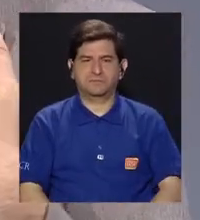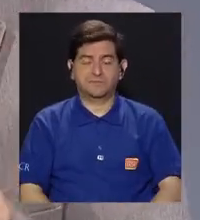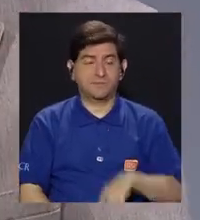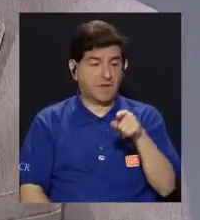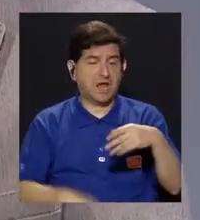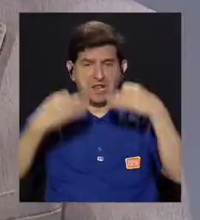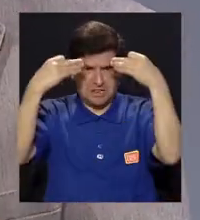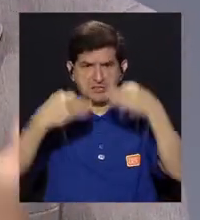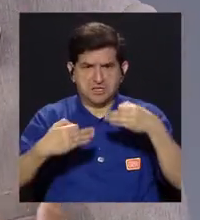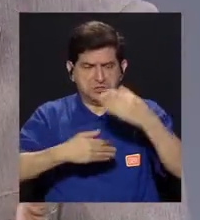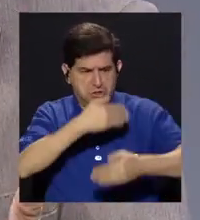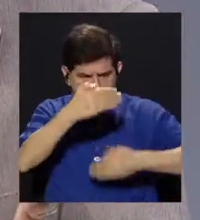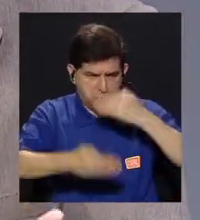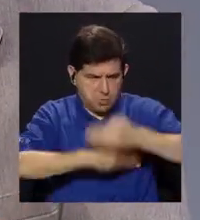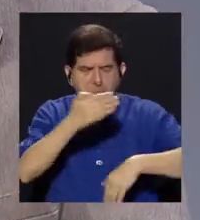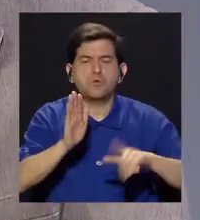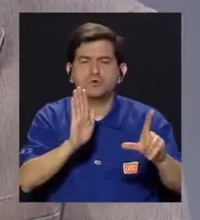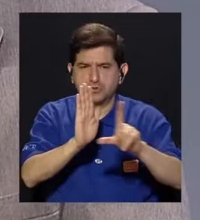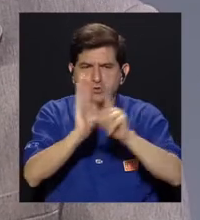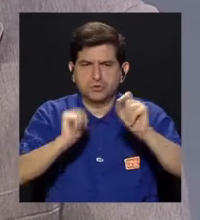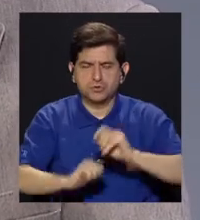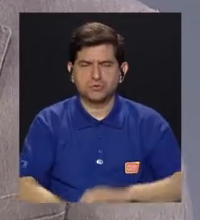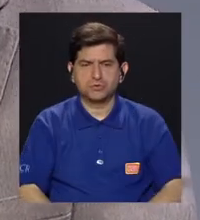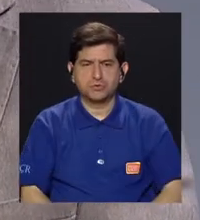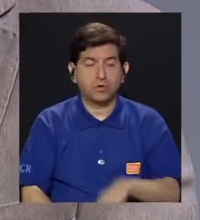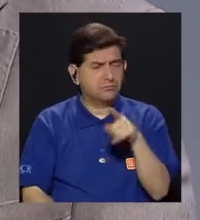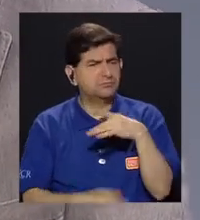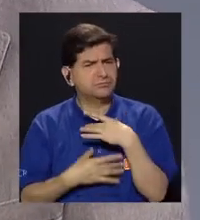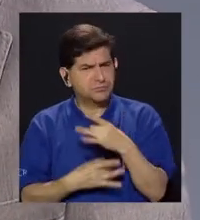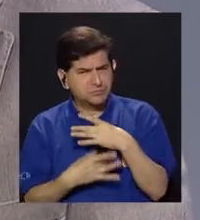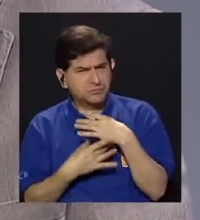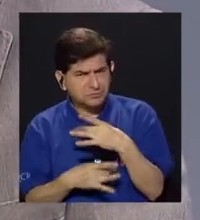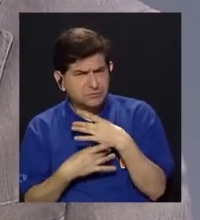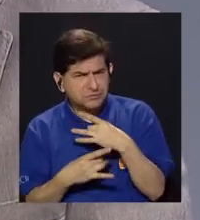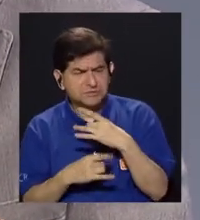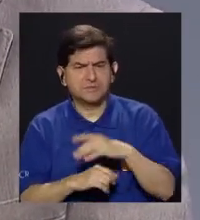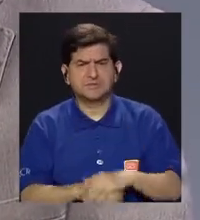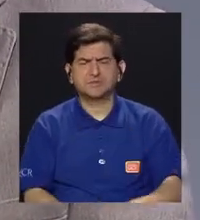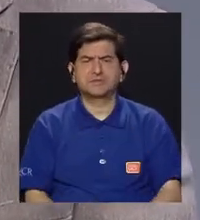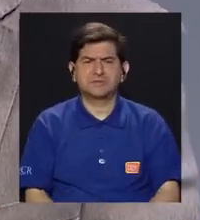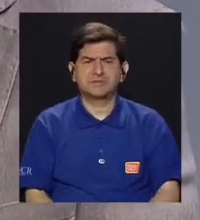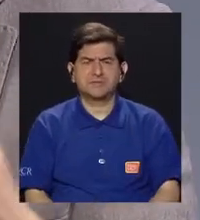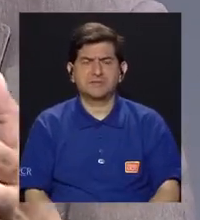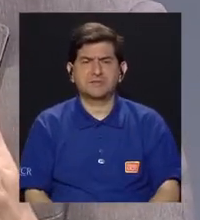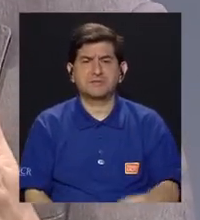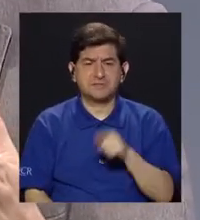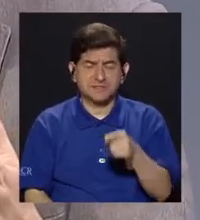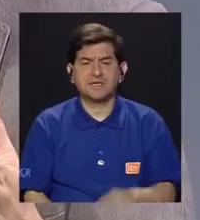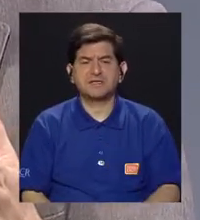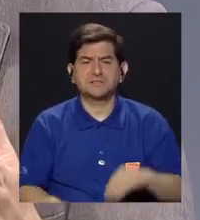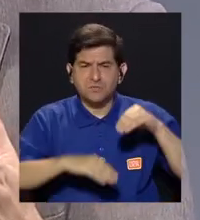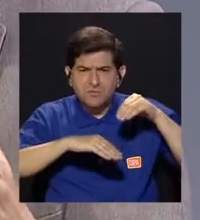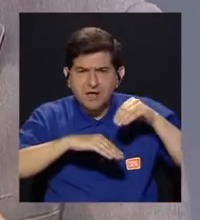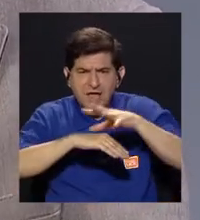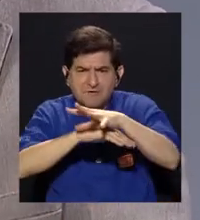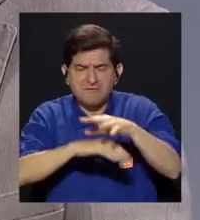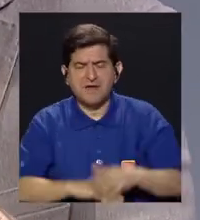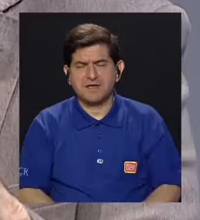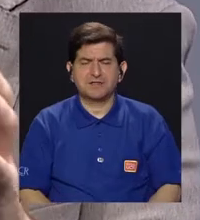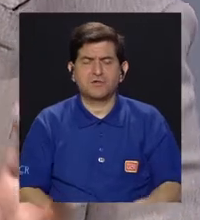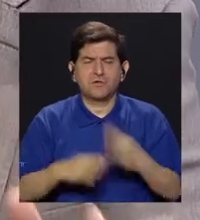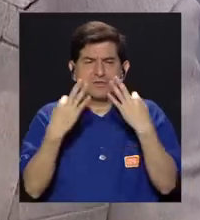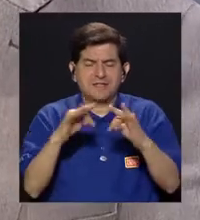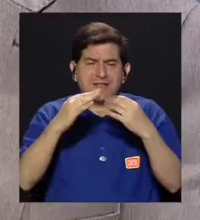de él decide proceder legalmente y esto es interesante porque sea el efecto streisand que el por